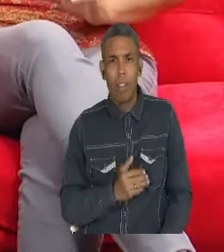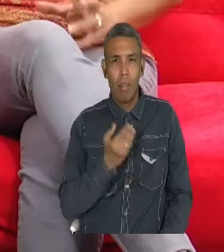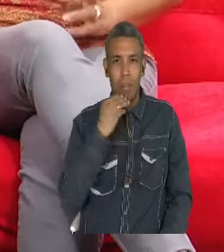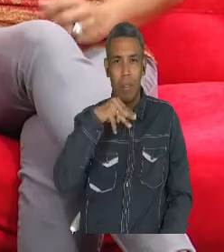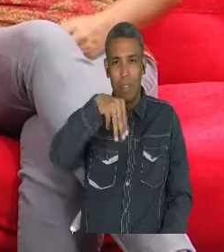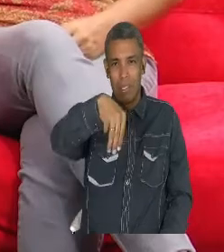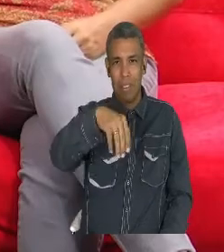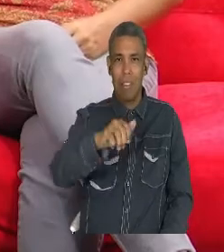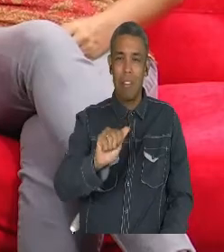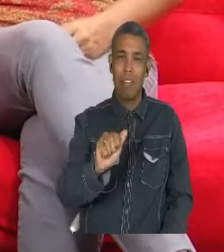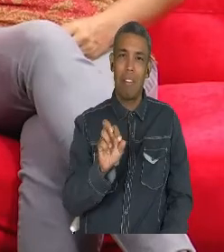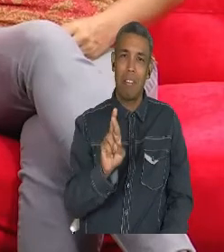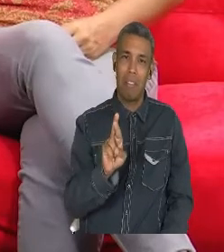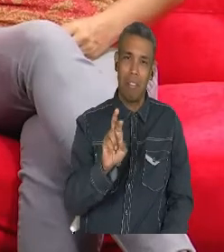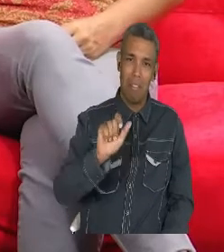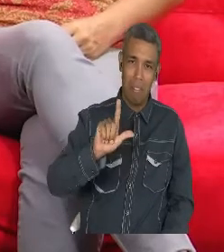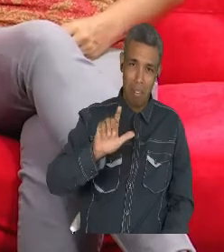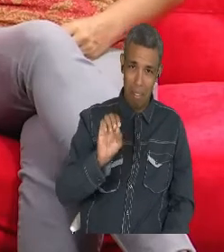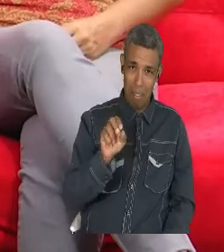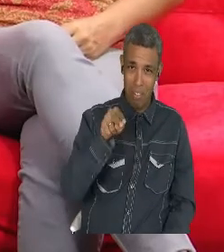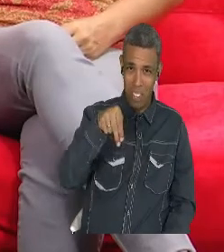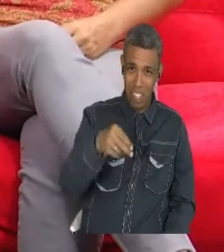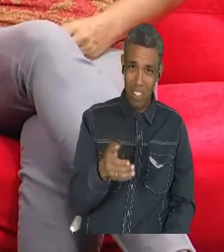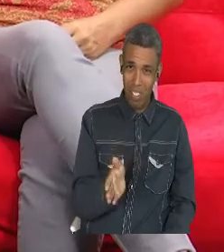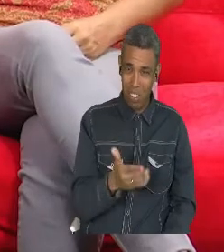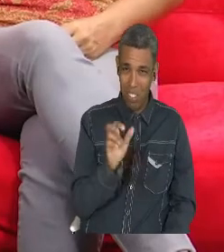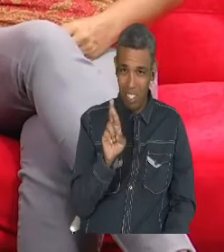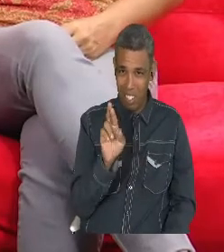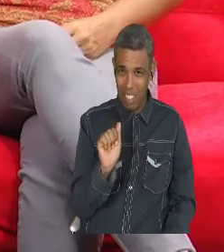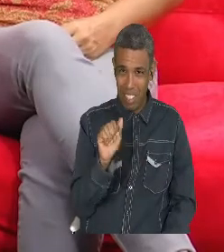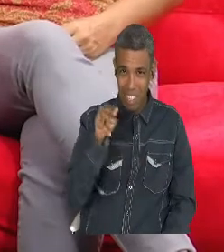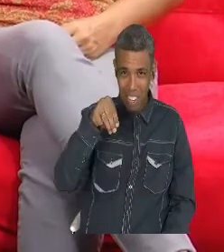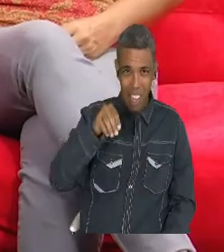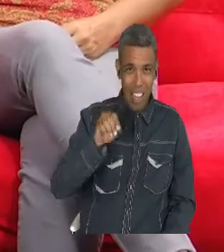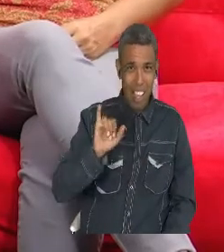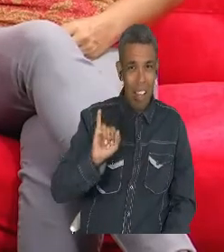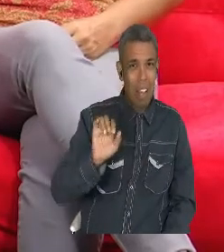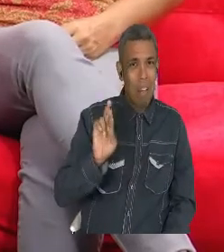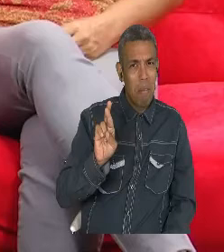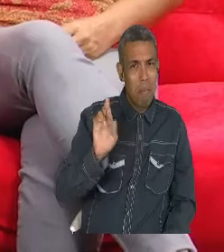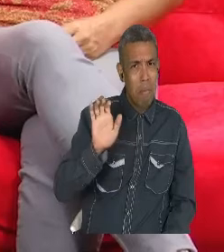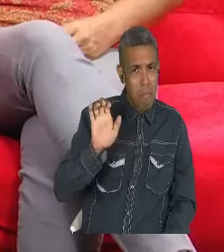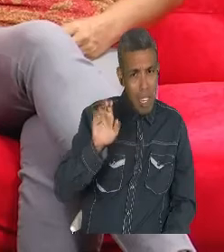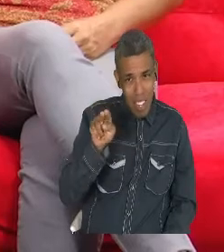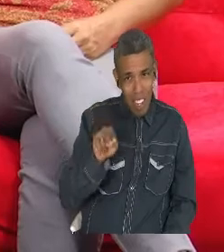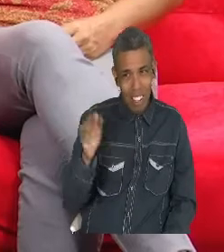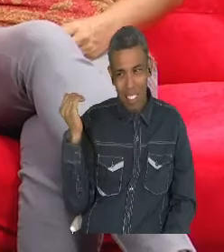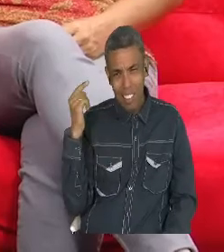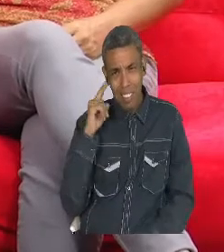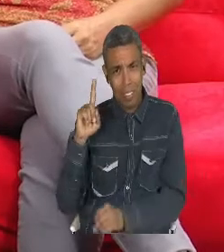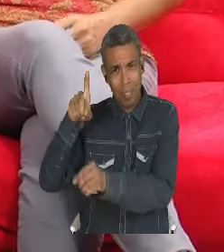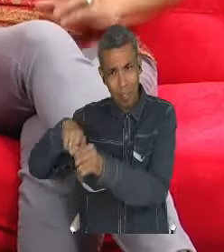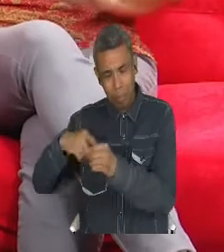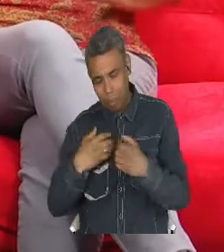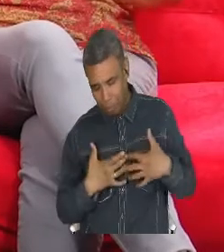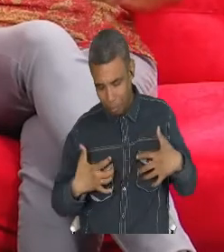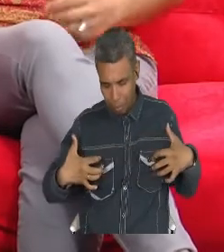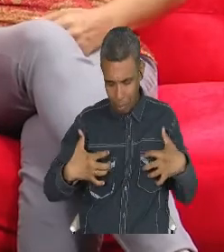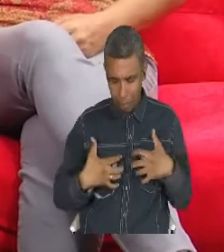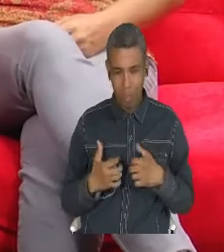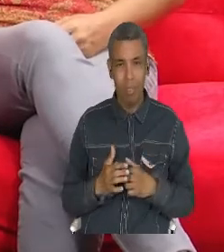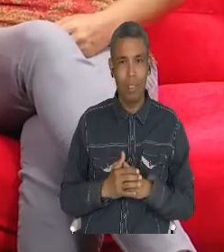unos temas cuando él promocionó La Falda Cortica. Realmente, pues estos temas de Sandra Montañez no se alcanzaron